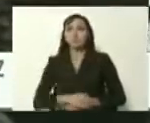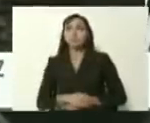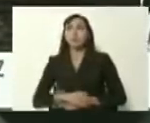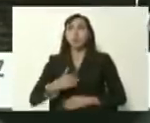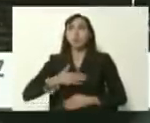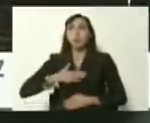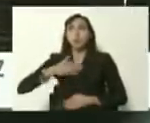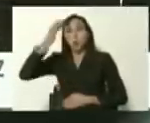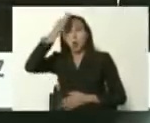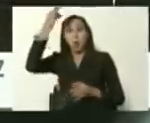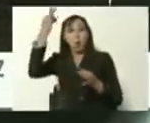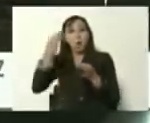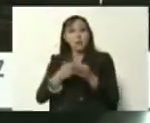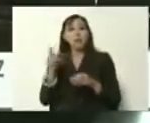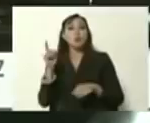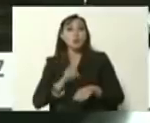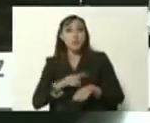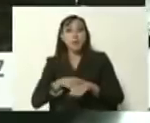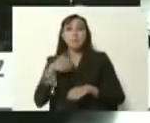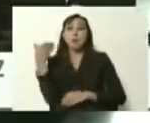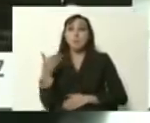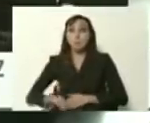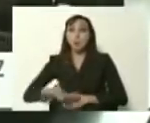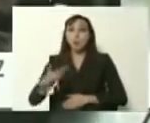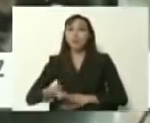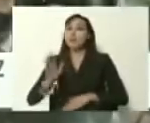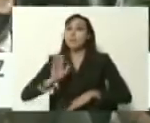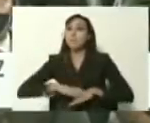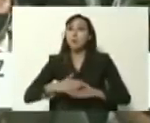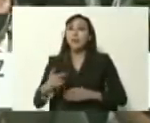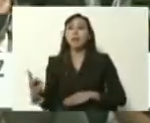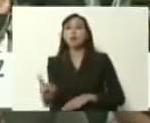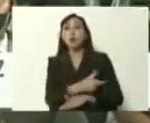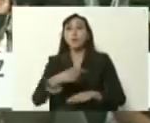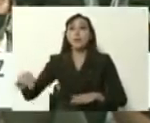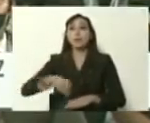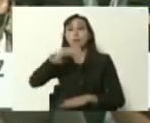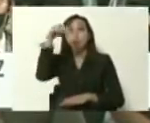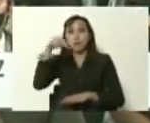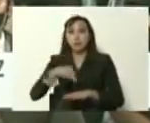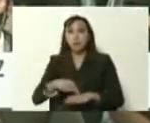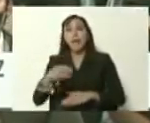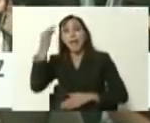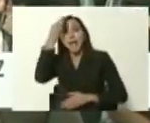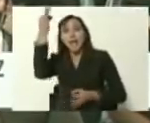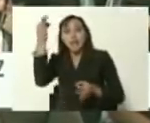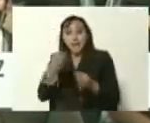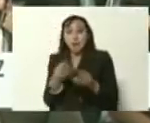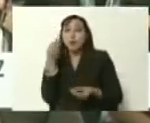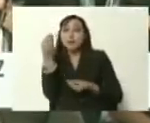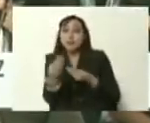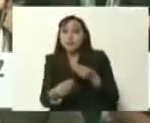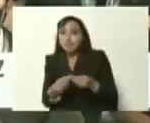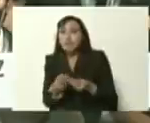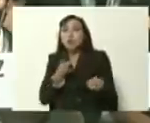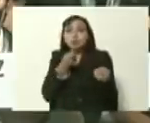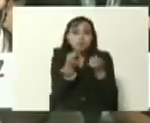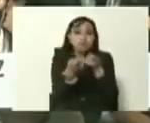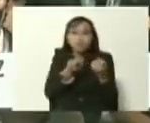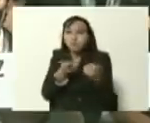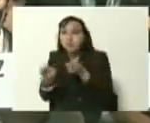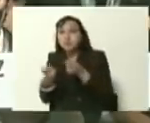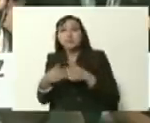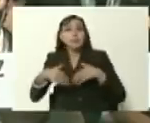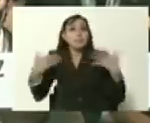que estamos en un momento muy importante. El gobierno nacional creo que está siendo utilizado